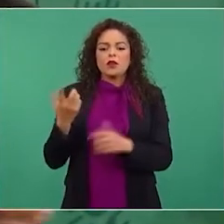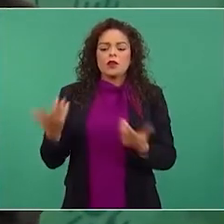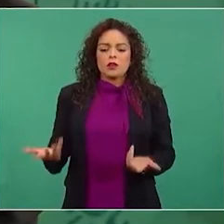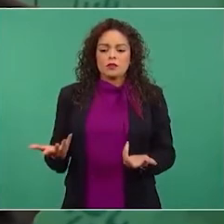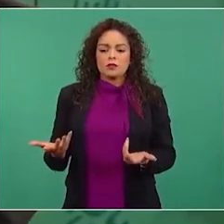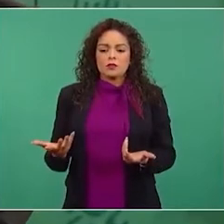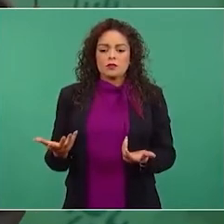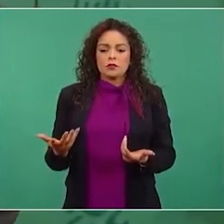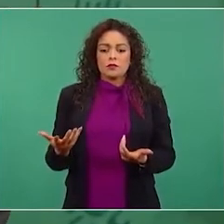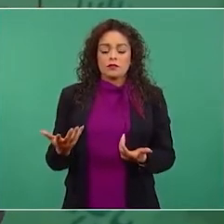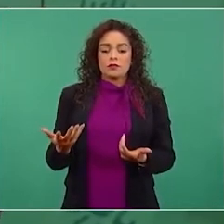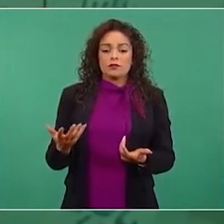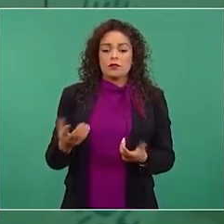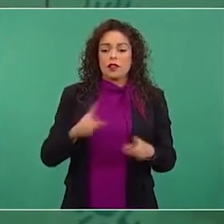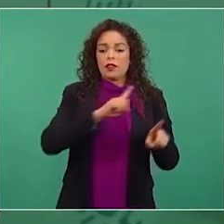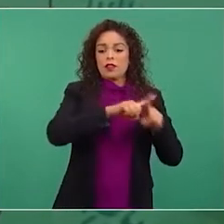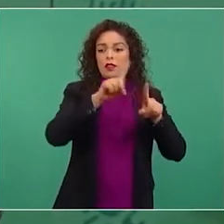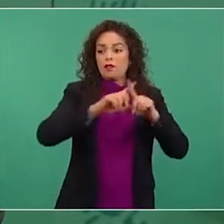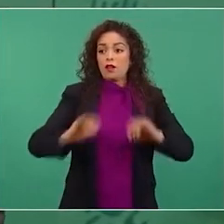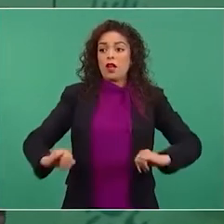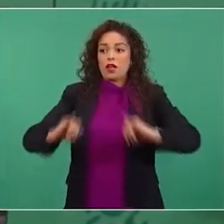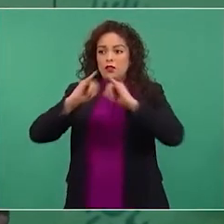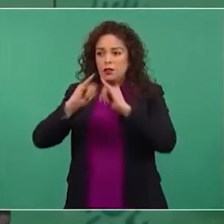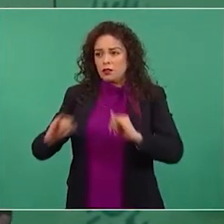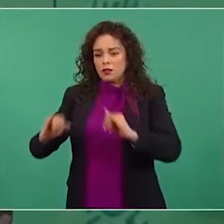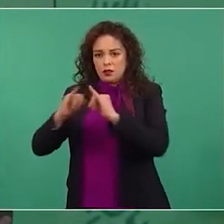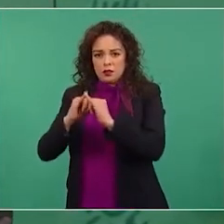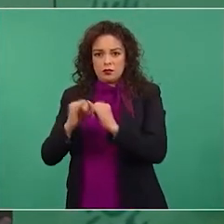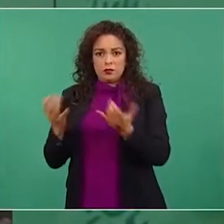la presidencia, el ejecutivo,